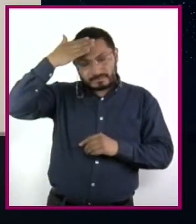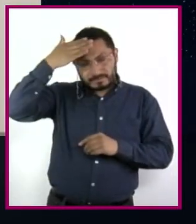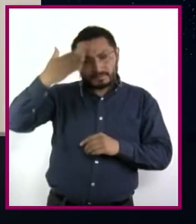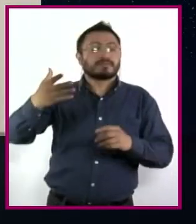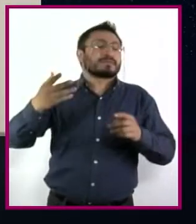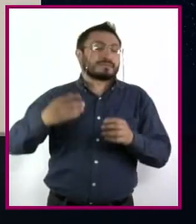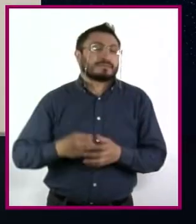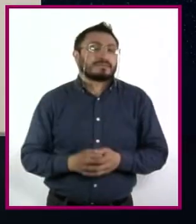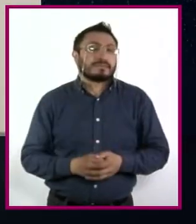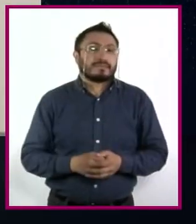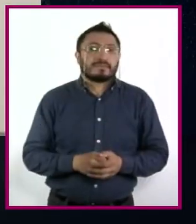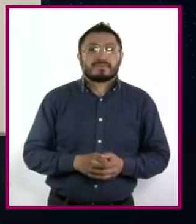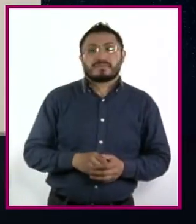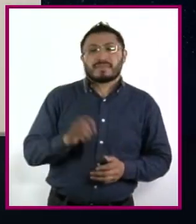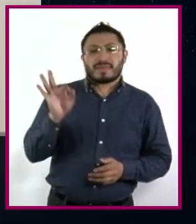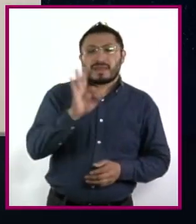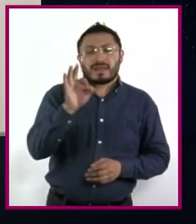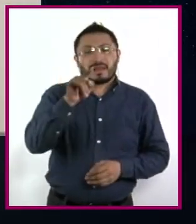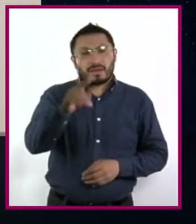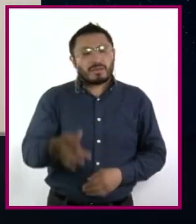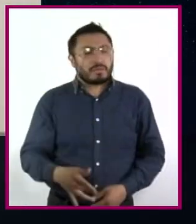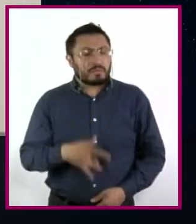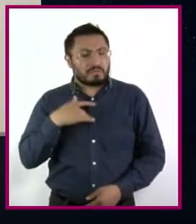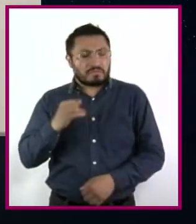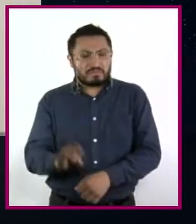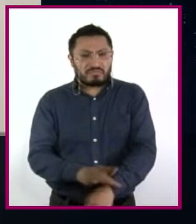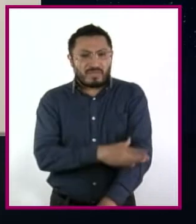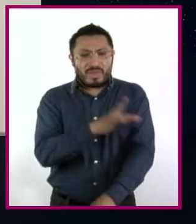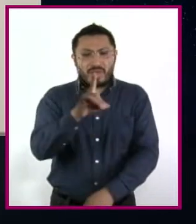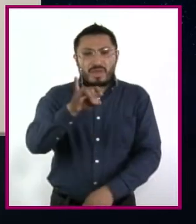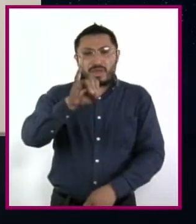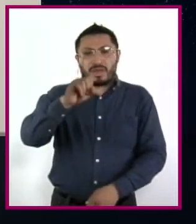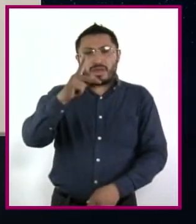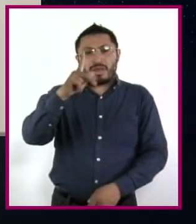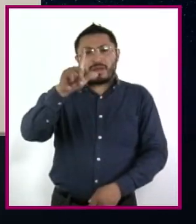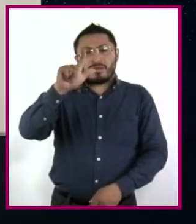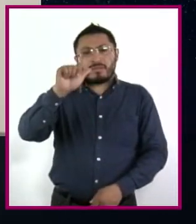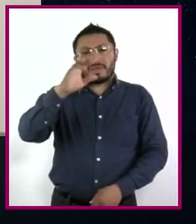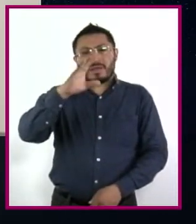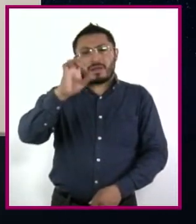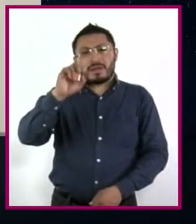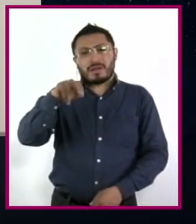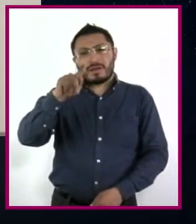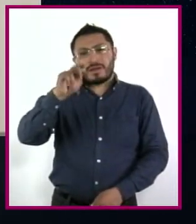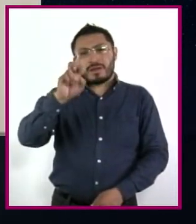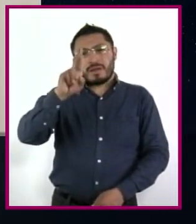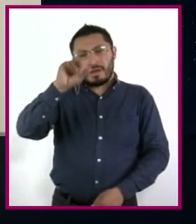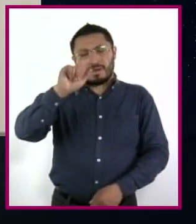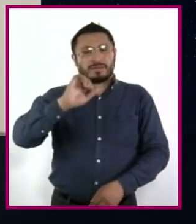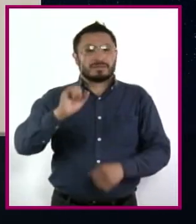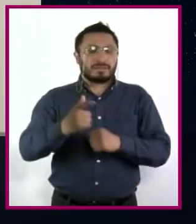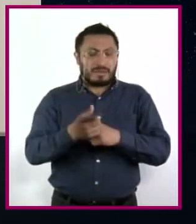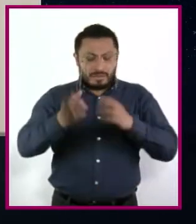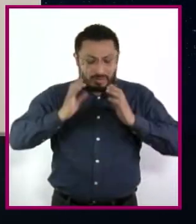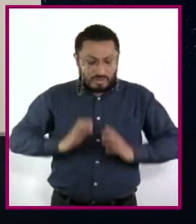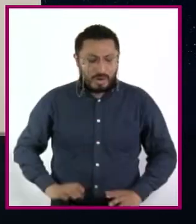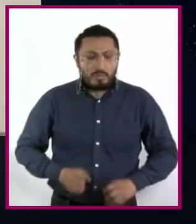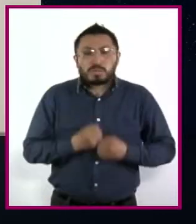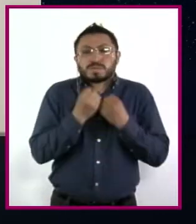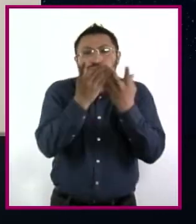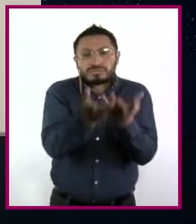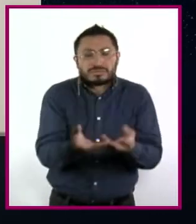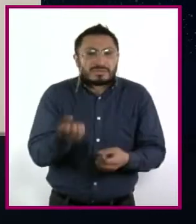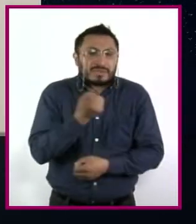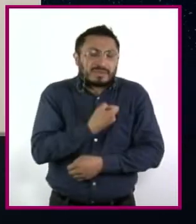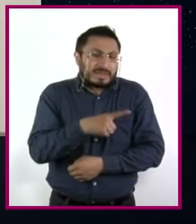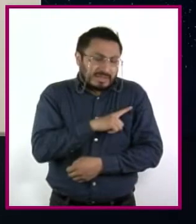humano. Si esa emoción displacentera sale a través de esta cuestión física, nuestra salud física